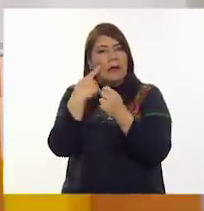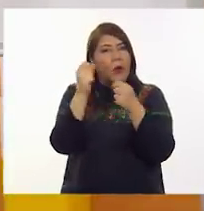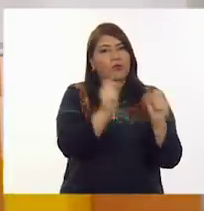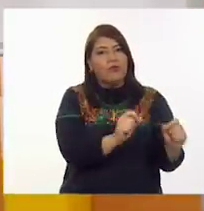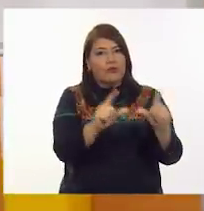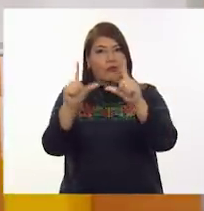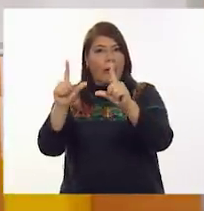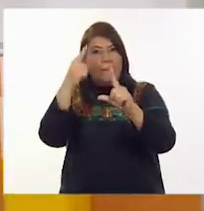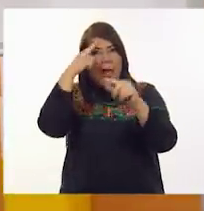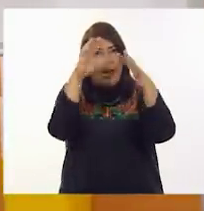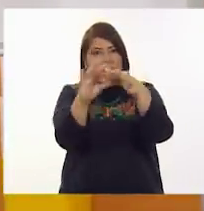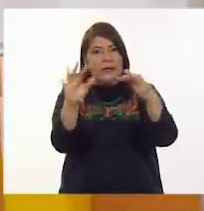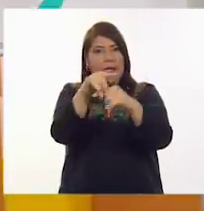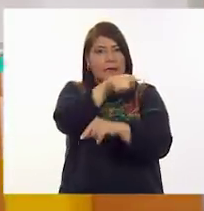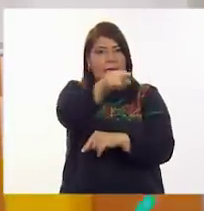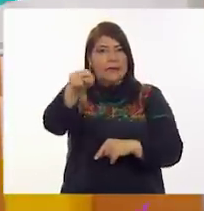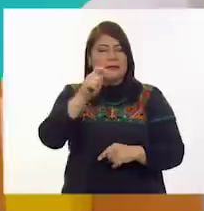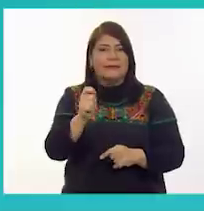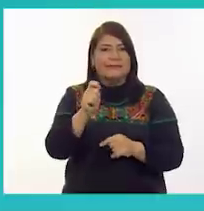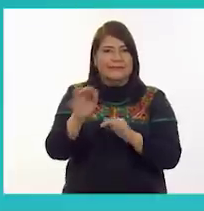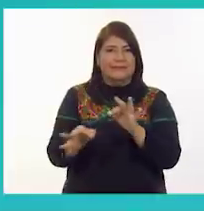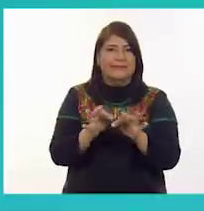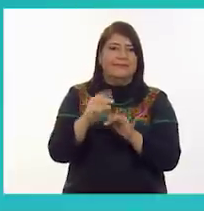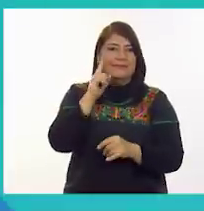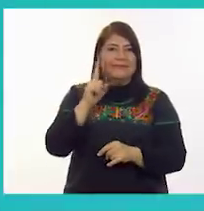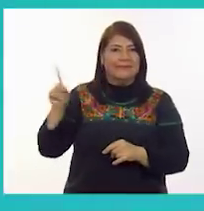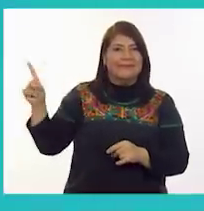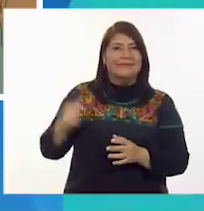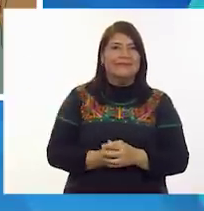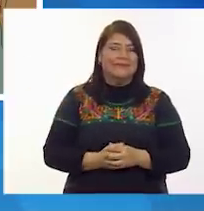que lo vean. ¡Listo!